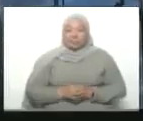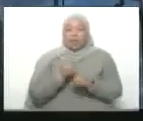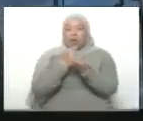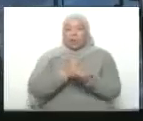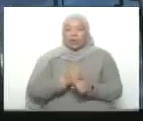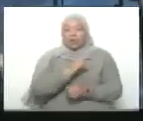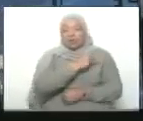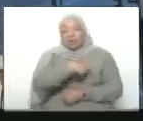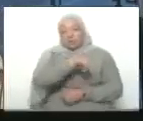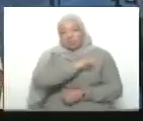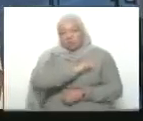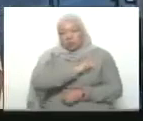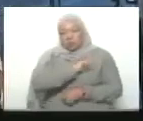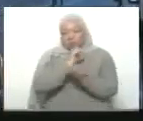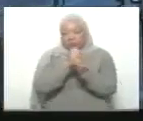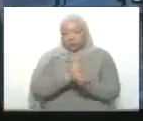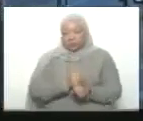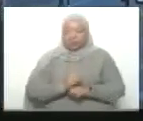venir a este país.